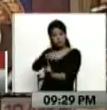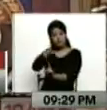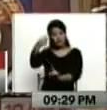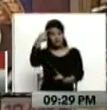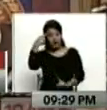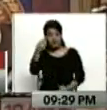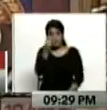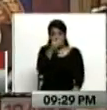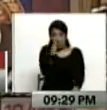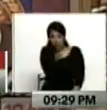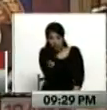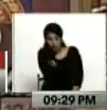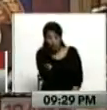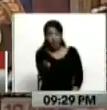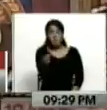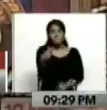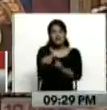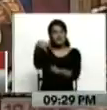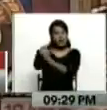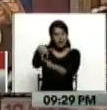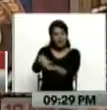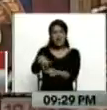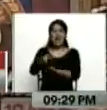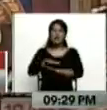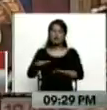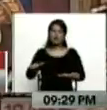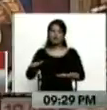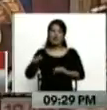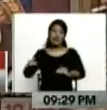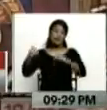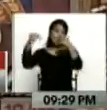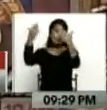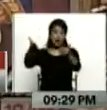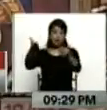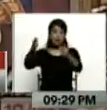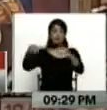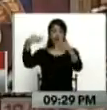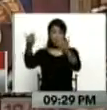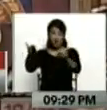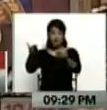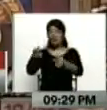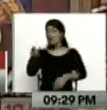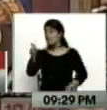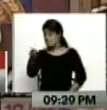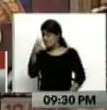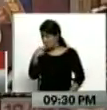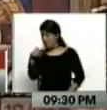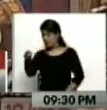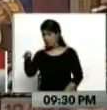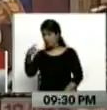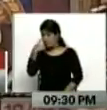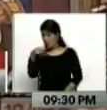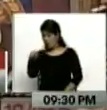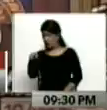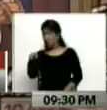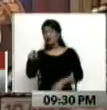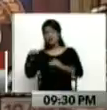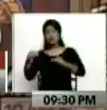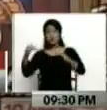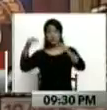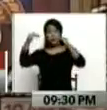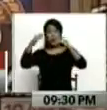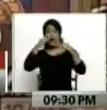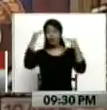Va manejando la sociedad capitalista los explota y luego los hacen soldados a los hijos de los pobres para que